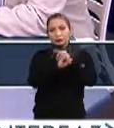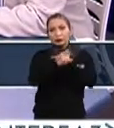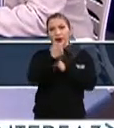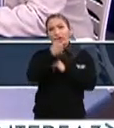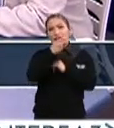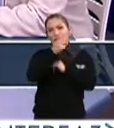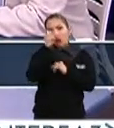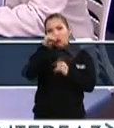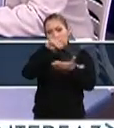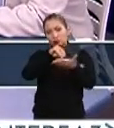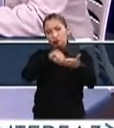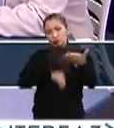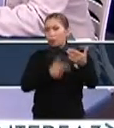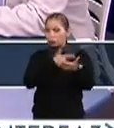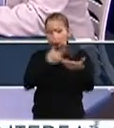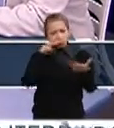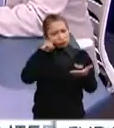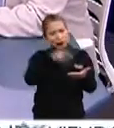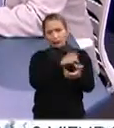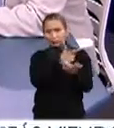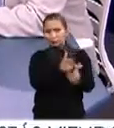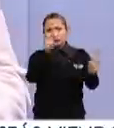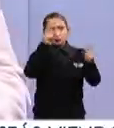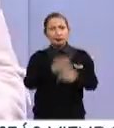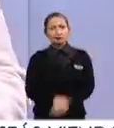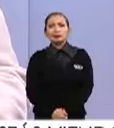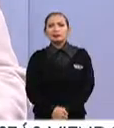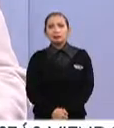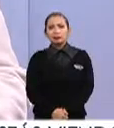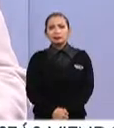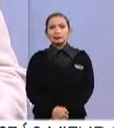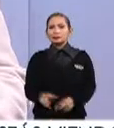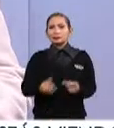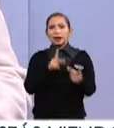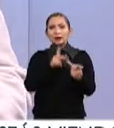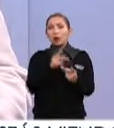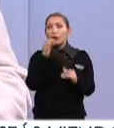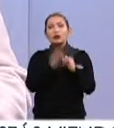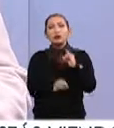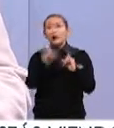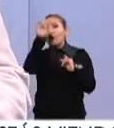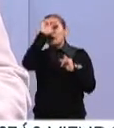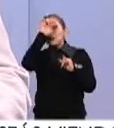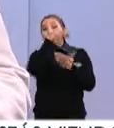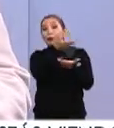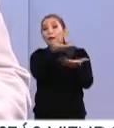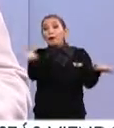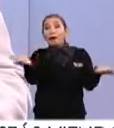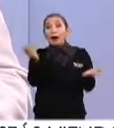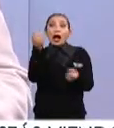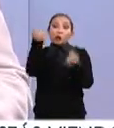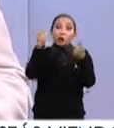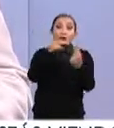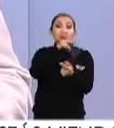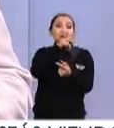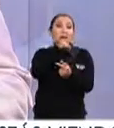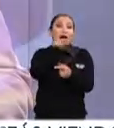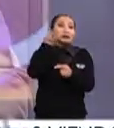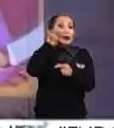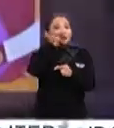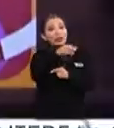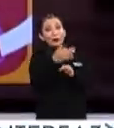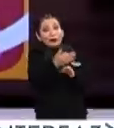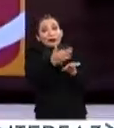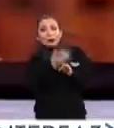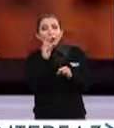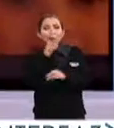género, algunos de ellos, y con mucho gusto están a disposición. Perfecto, Iván. Un último consejo para a lo mejor algunos padres que nos están